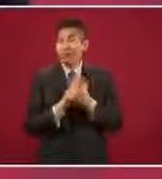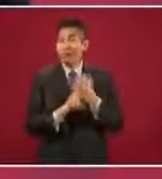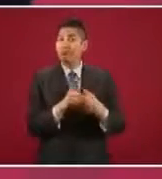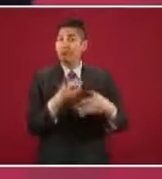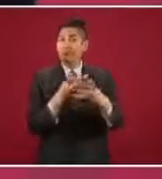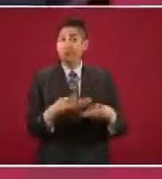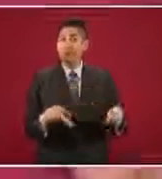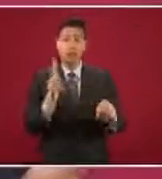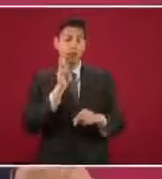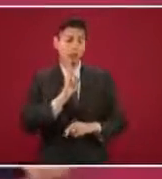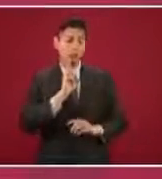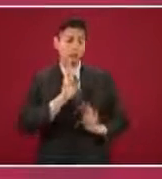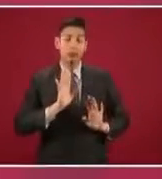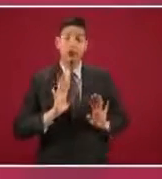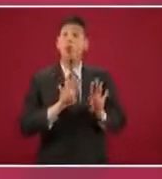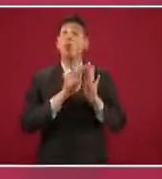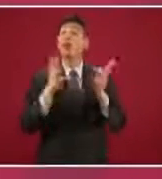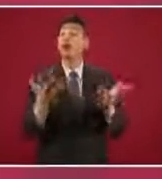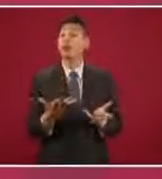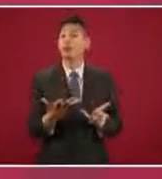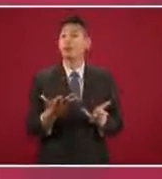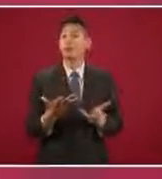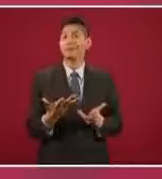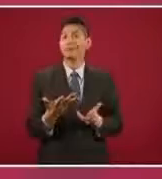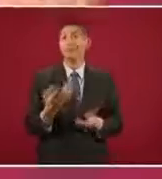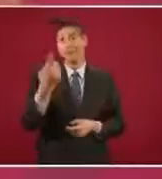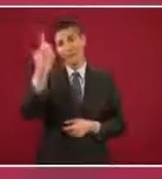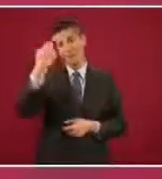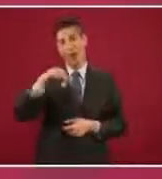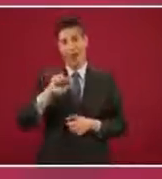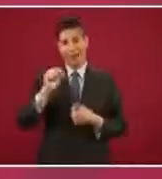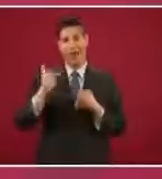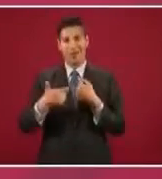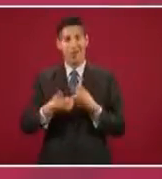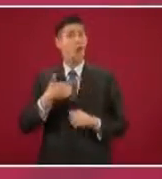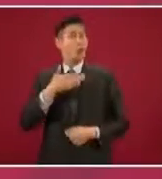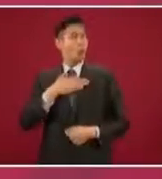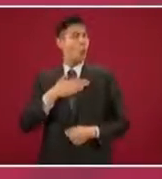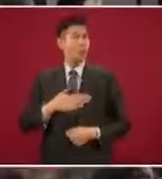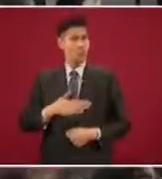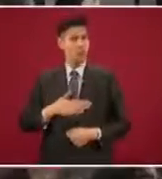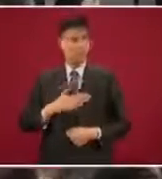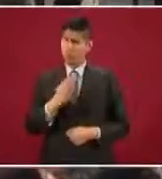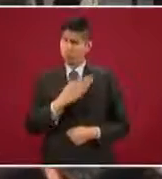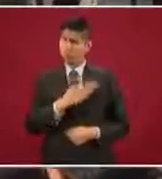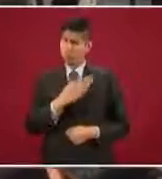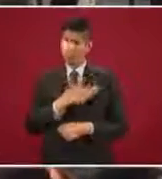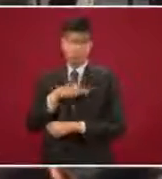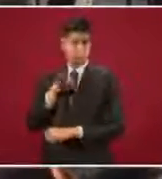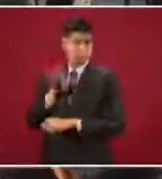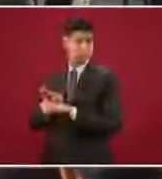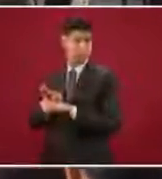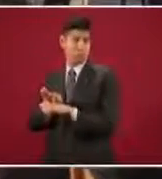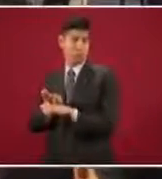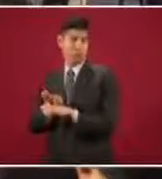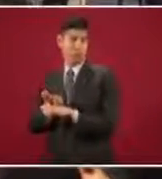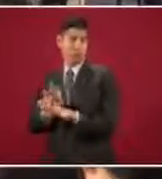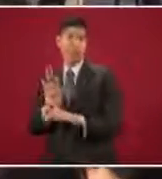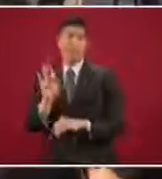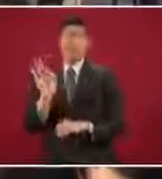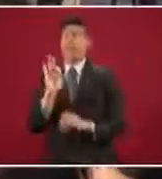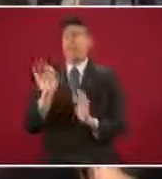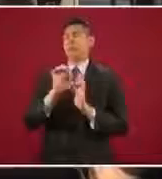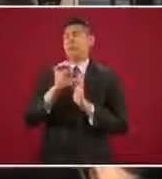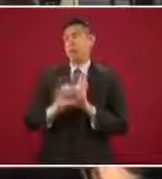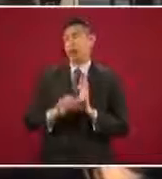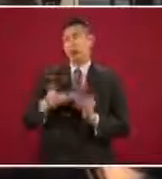para una causa justa, algo bueno. Ahora resulta que los que se burlaban,